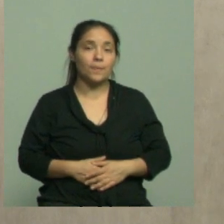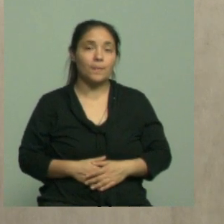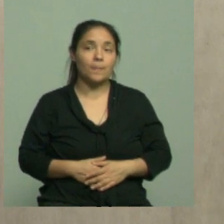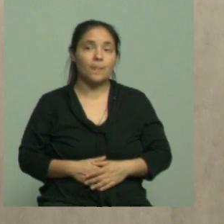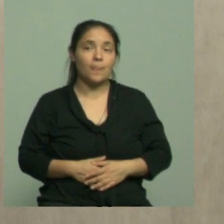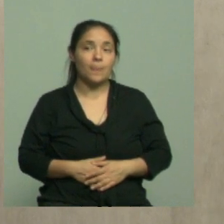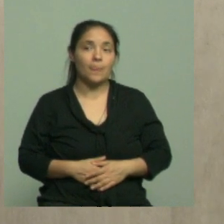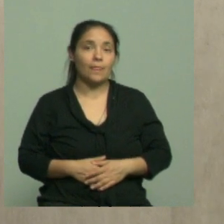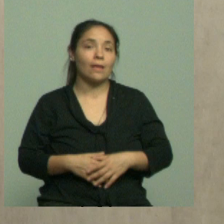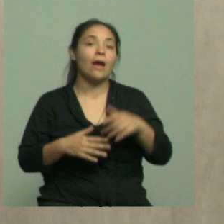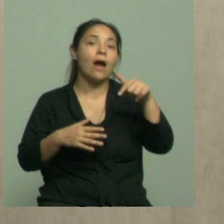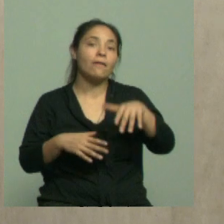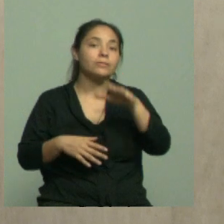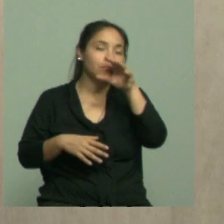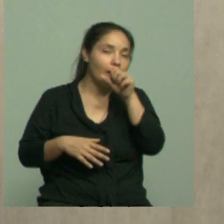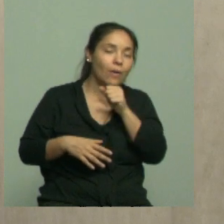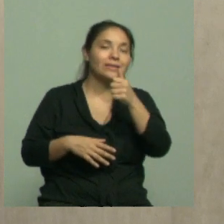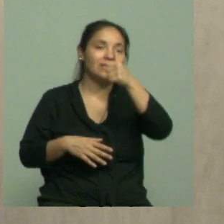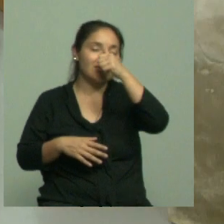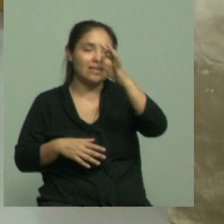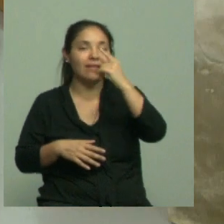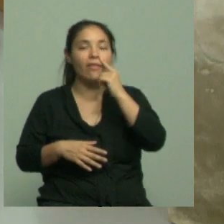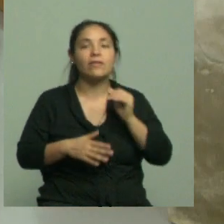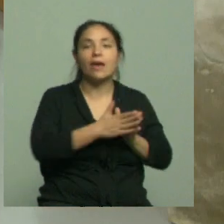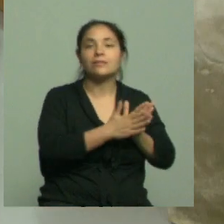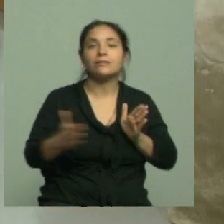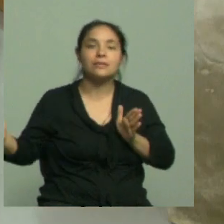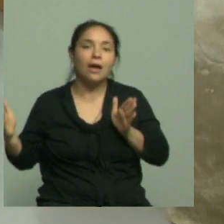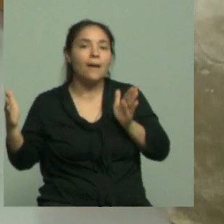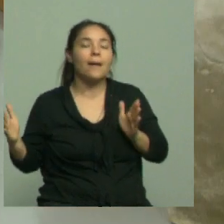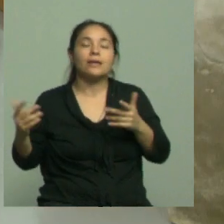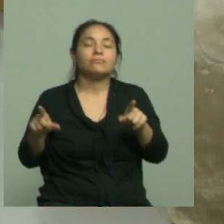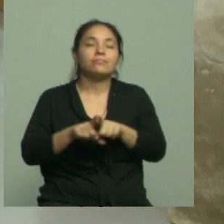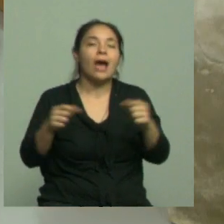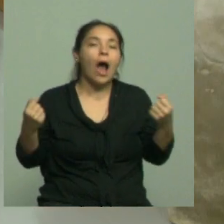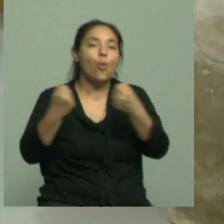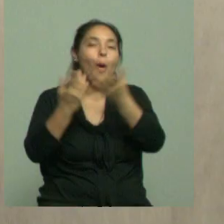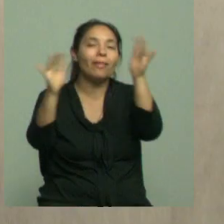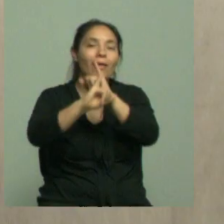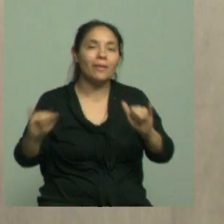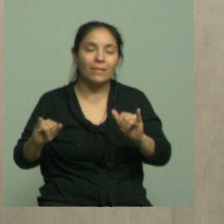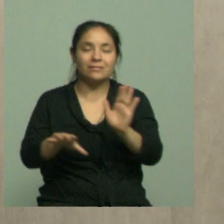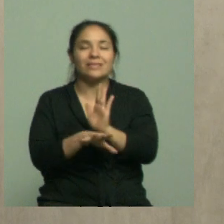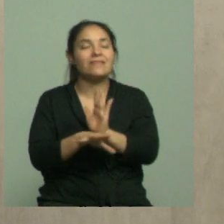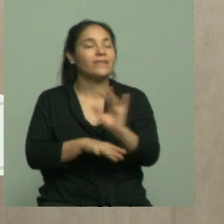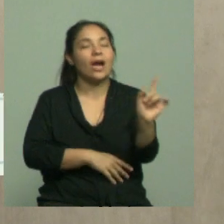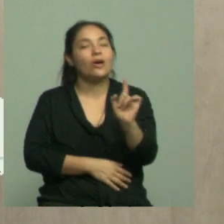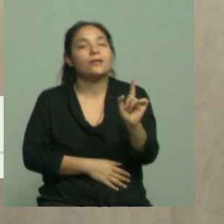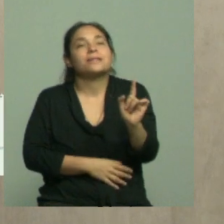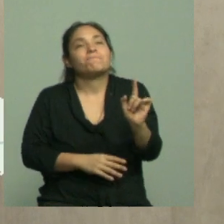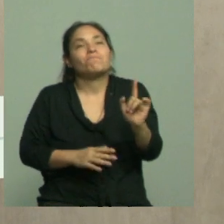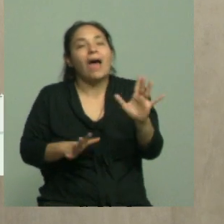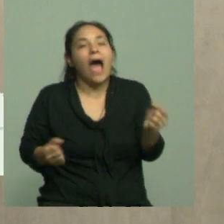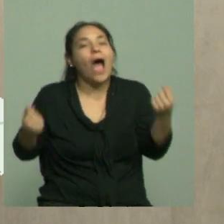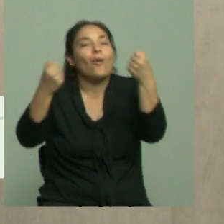sostener estos 60 días de tregua, más que un acuerdo de paz. En varios lugares hablando de un acuerdo de paz, yo creo que es una tregua que el máximo desafío es